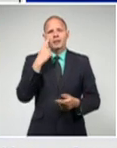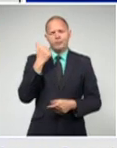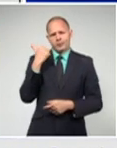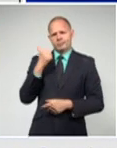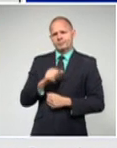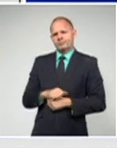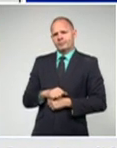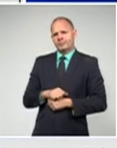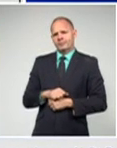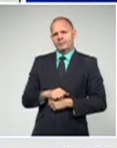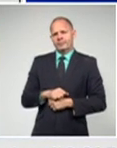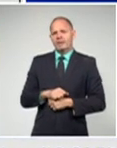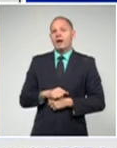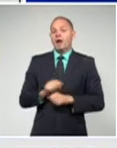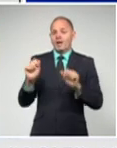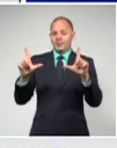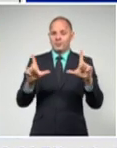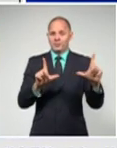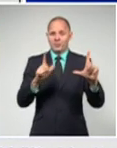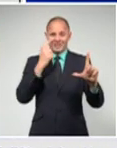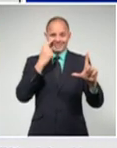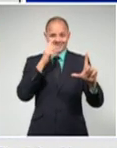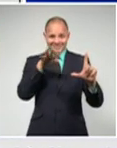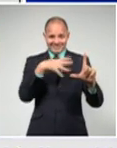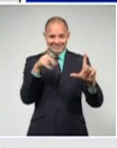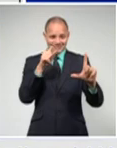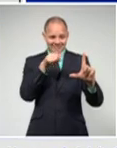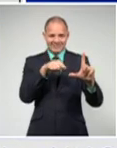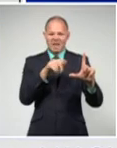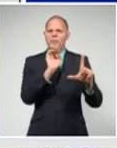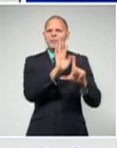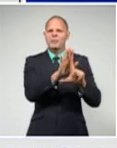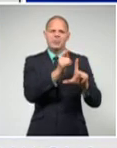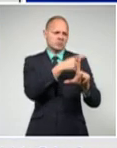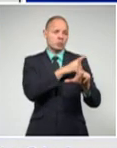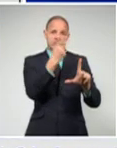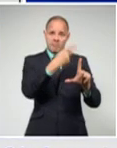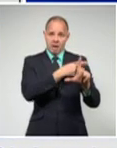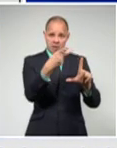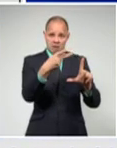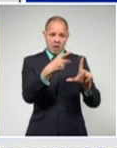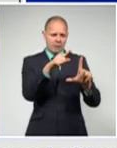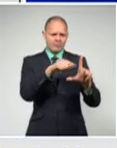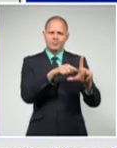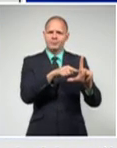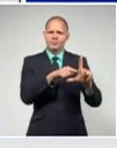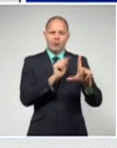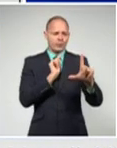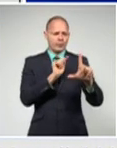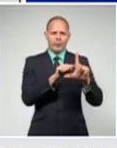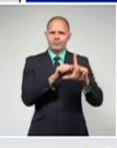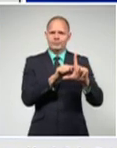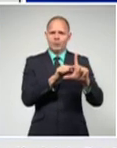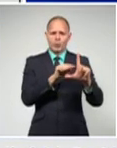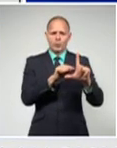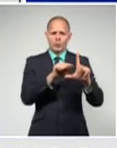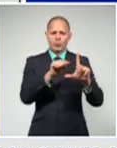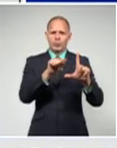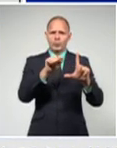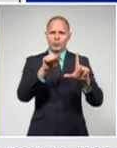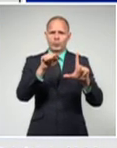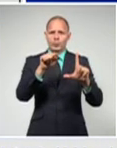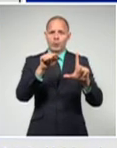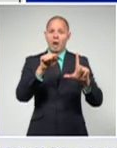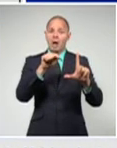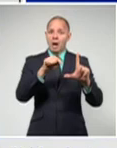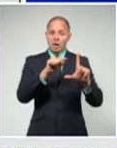donde comenzó hace prácticamente 2 semanas atrás, había mantenido un control y se ha ido incrementando,